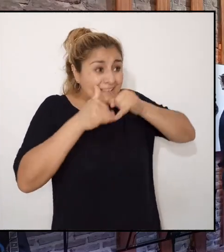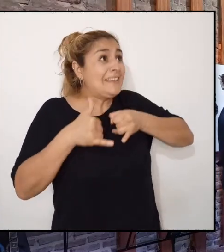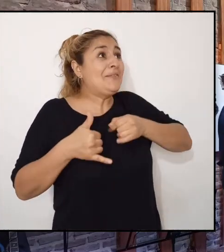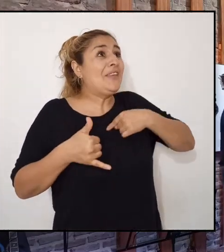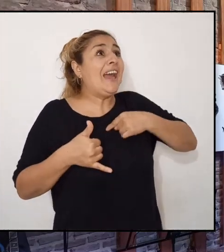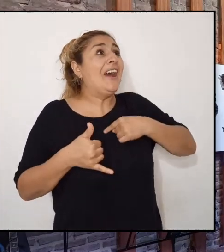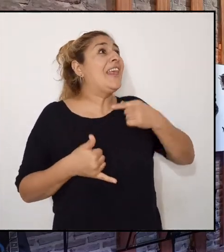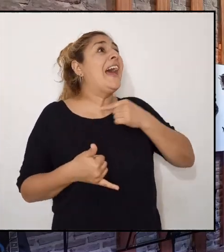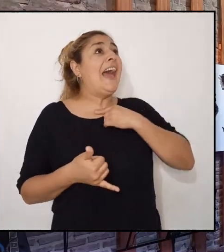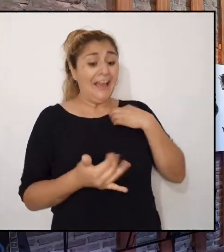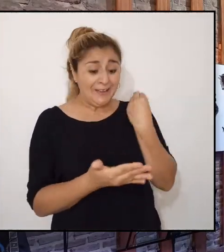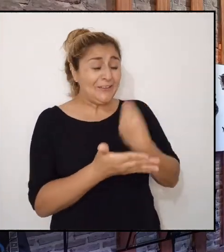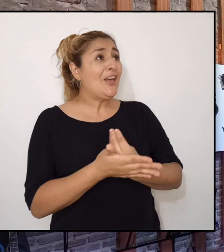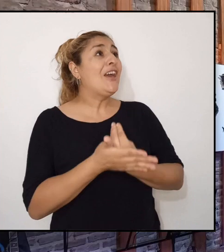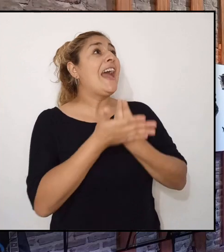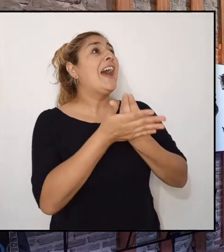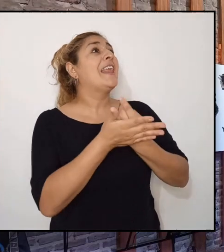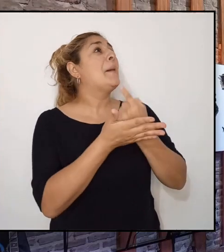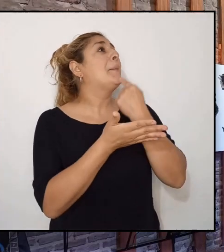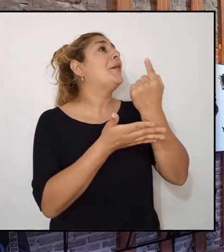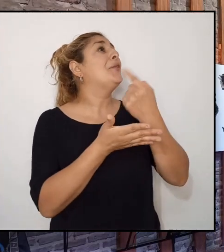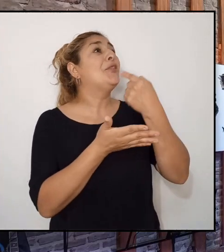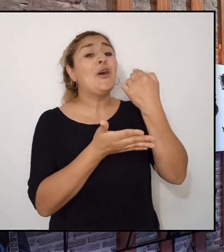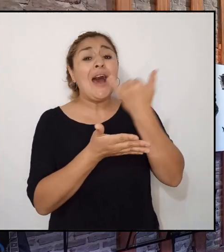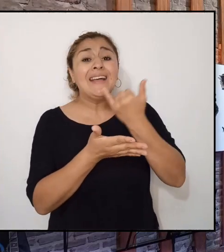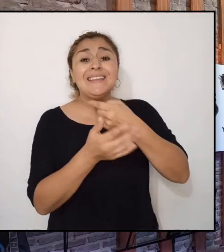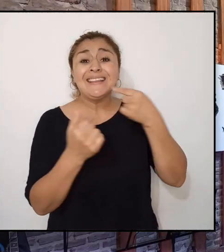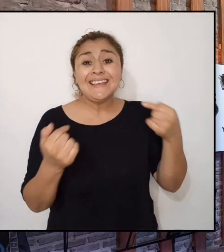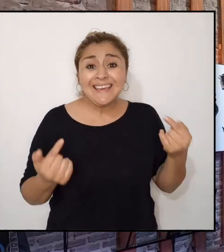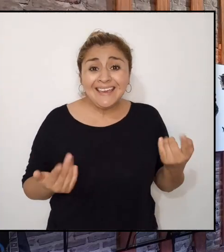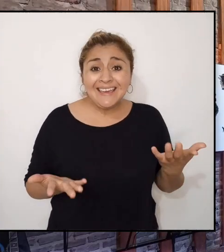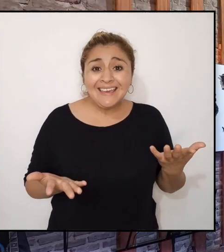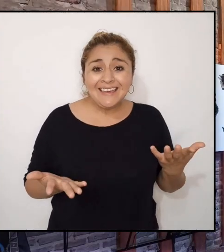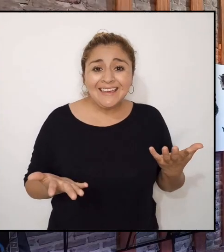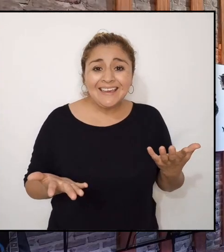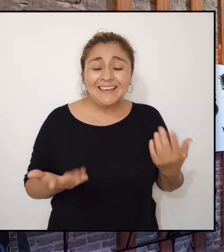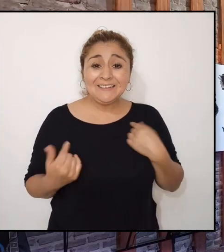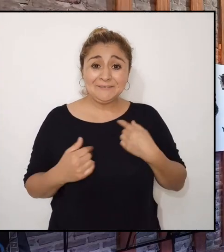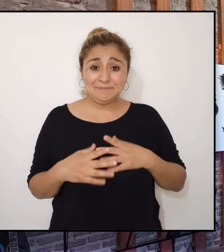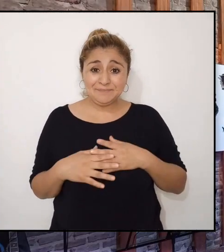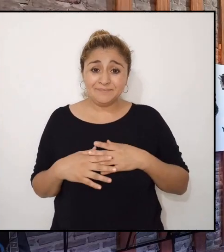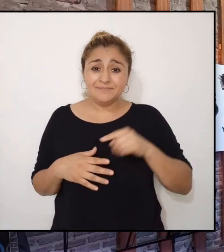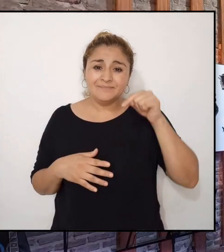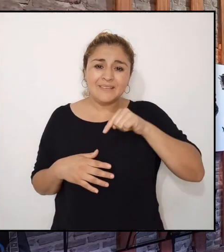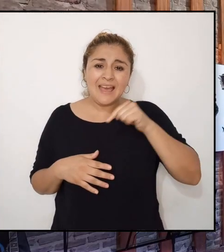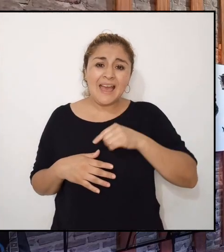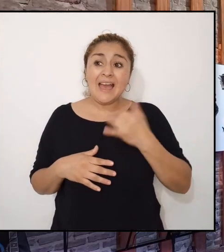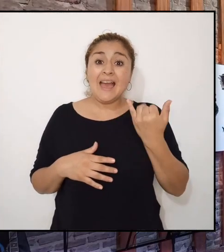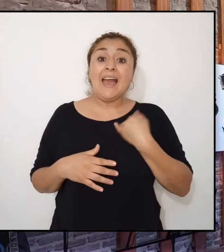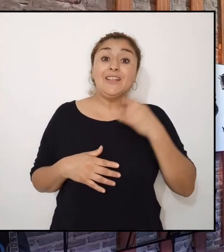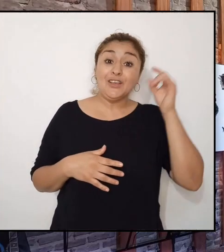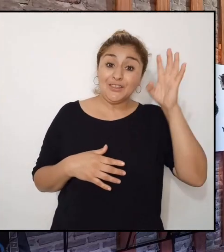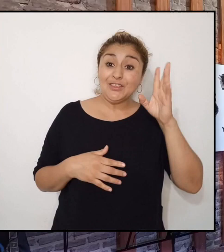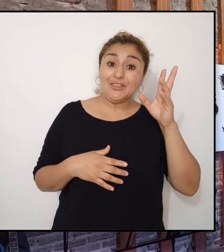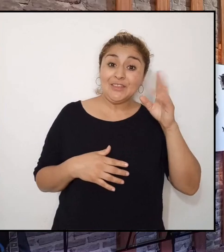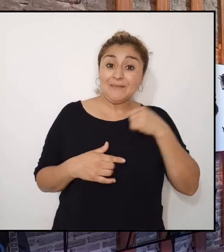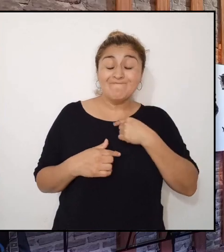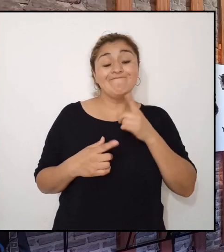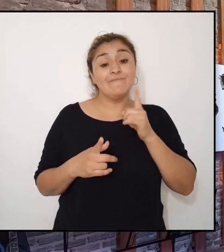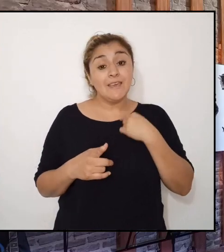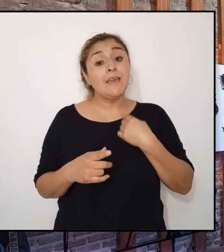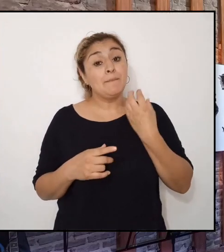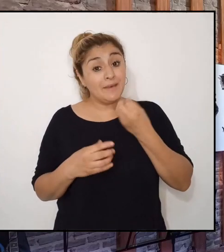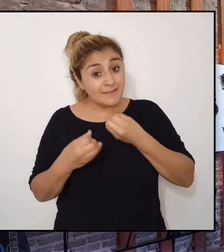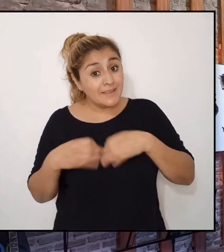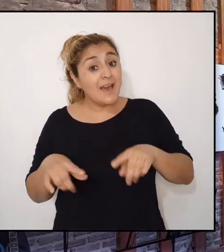Porque el Señor es luz, ilumina nuestro corazón, nuestra mente. Ay, hay cosas que no le gustan a Dios. Y